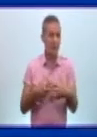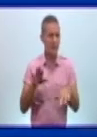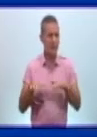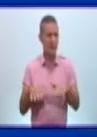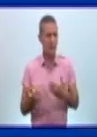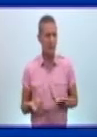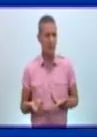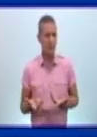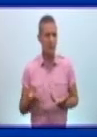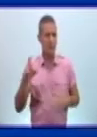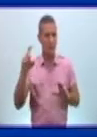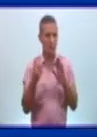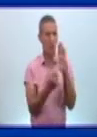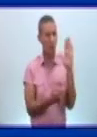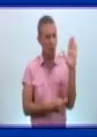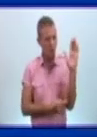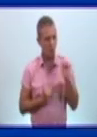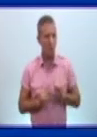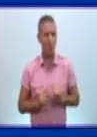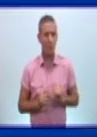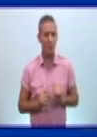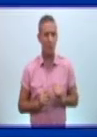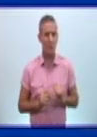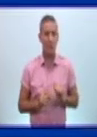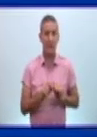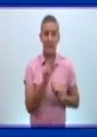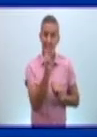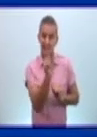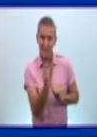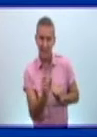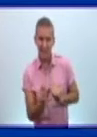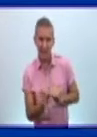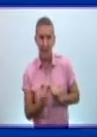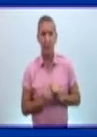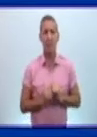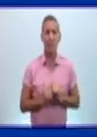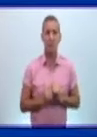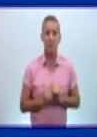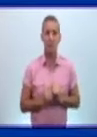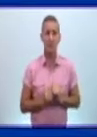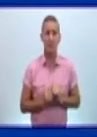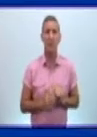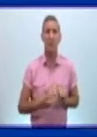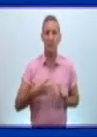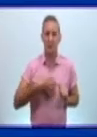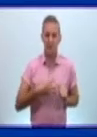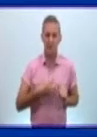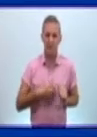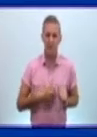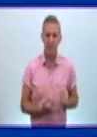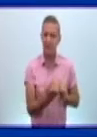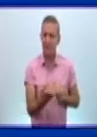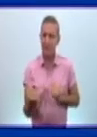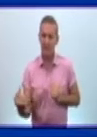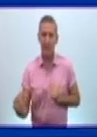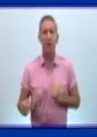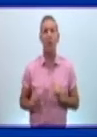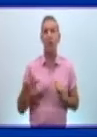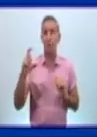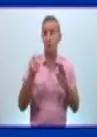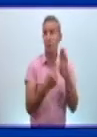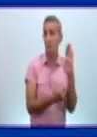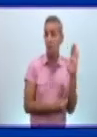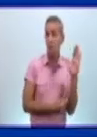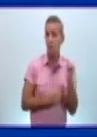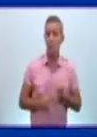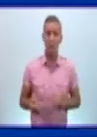los componentes de ella y de la proporción en que se encuentran cada uno de estos componentes. Pero además, en ese experimento de la mezcla